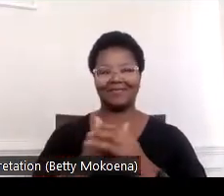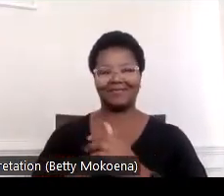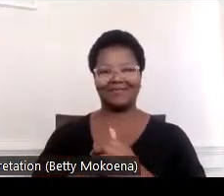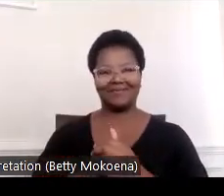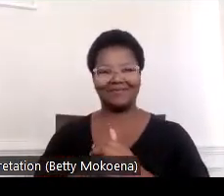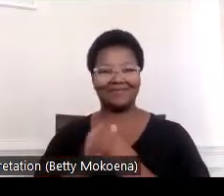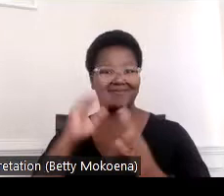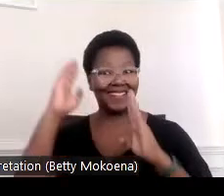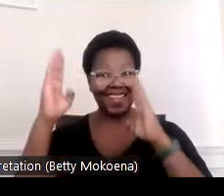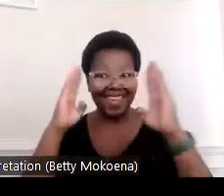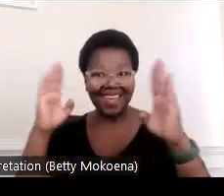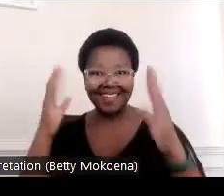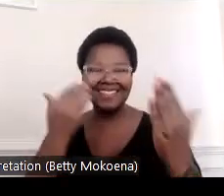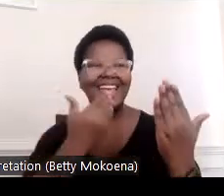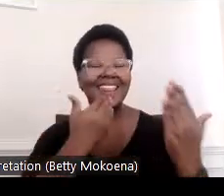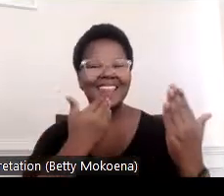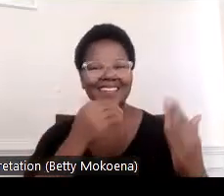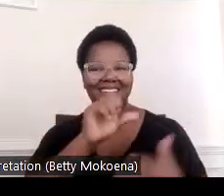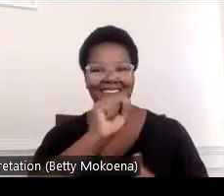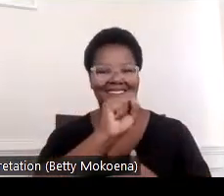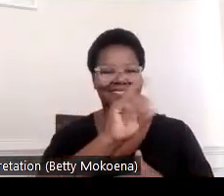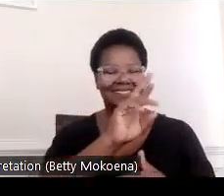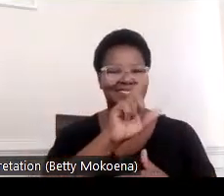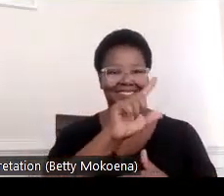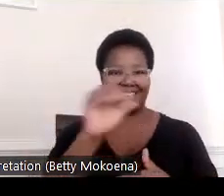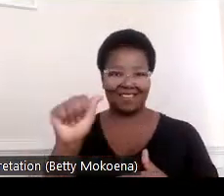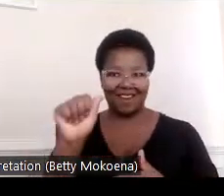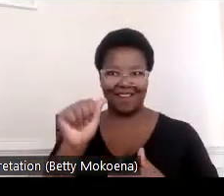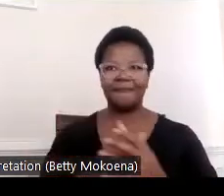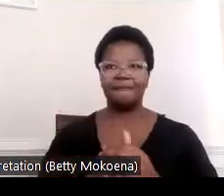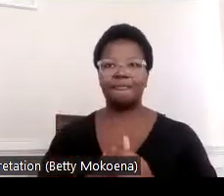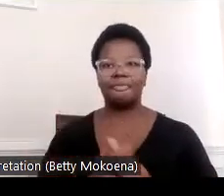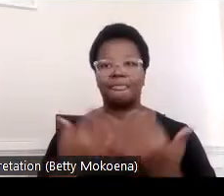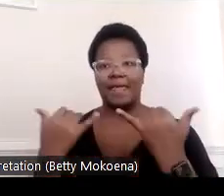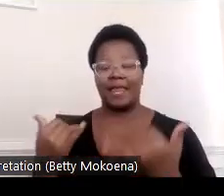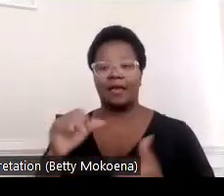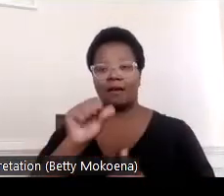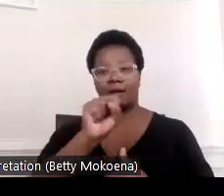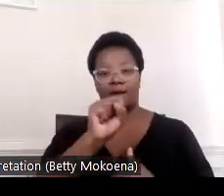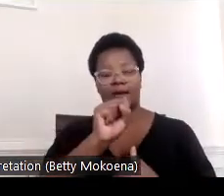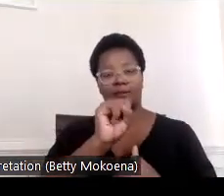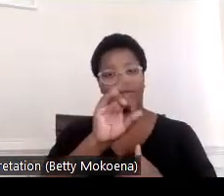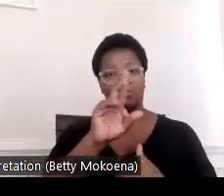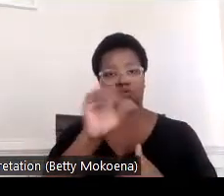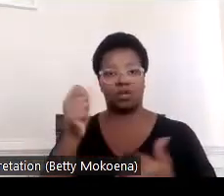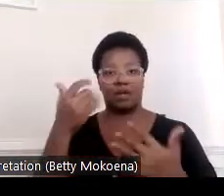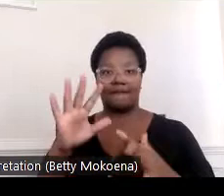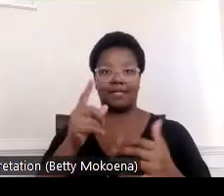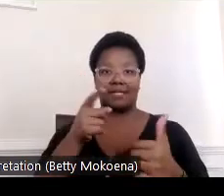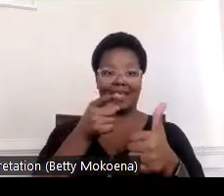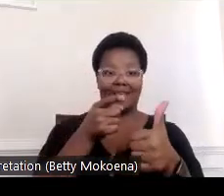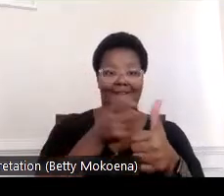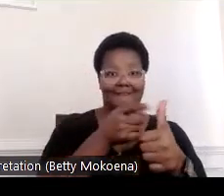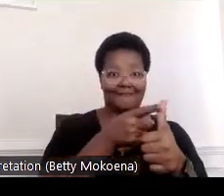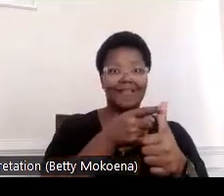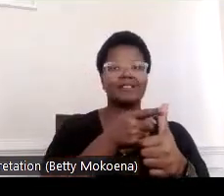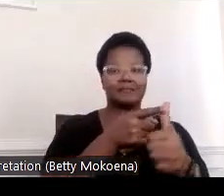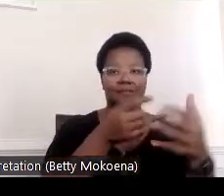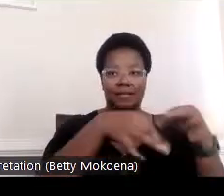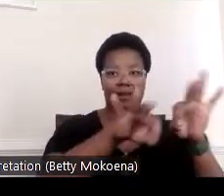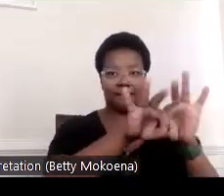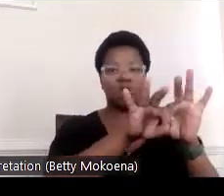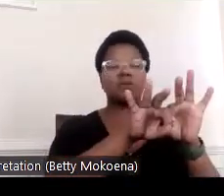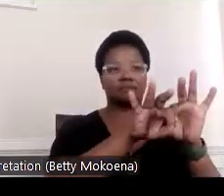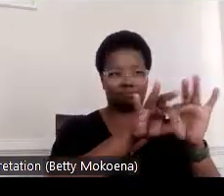necesidad y yo quiero cederle ahora la palabra acorning Muy bien gracias Journey entonces courtney habló sobre esas dos partes